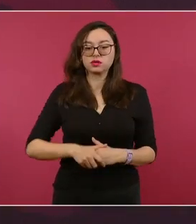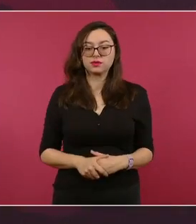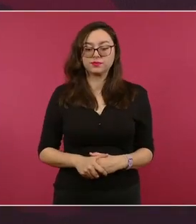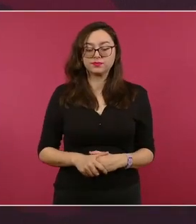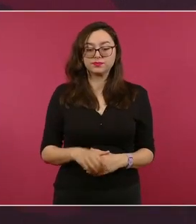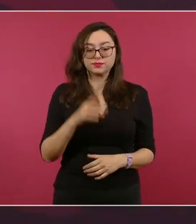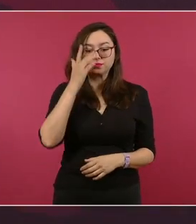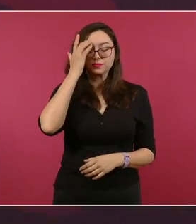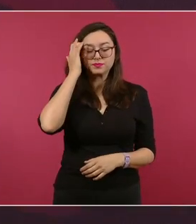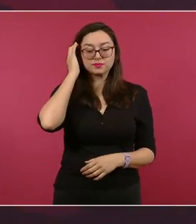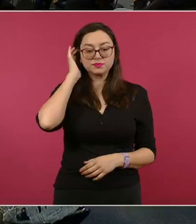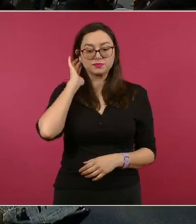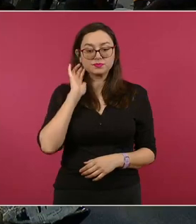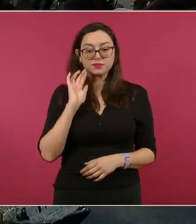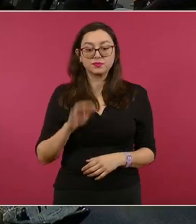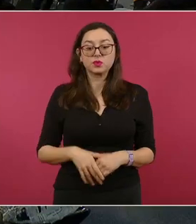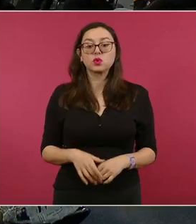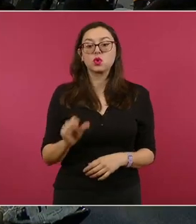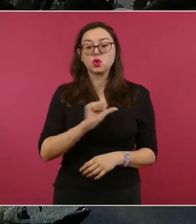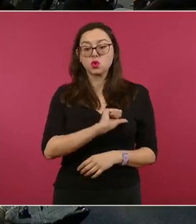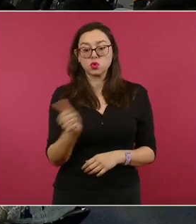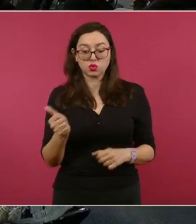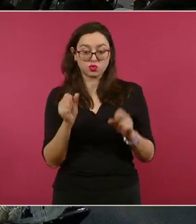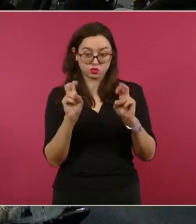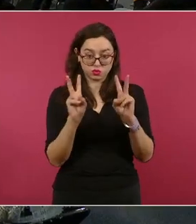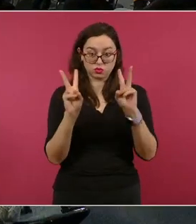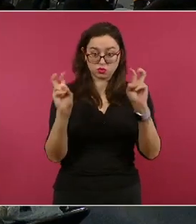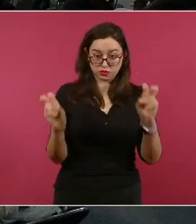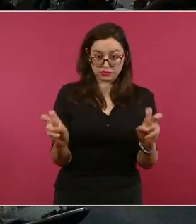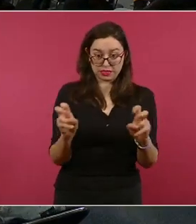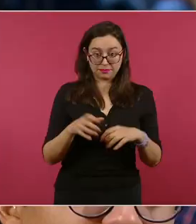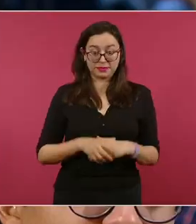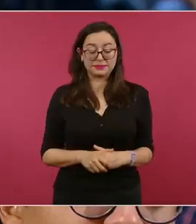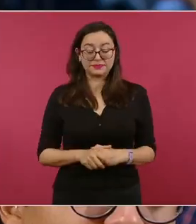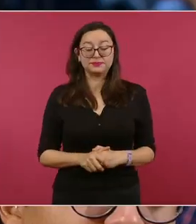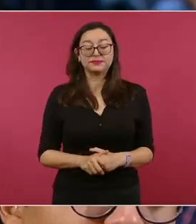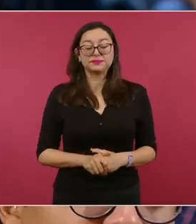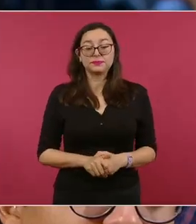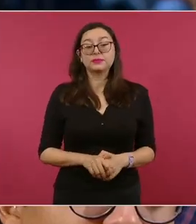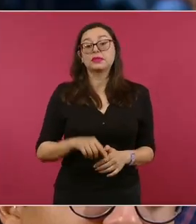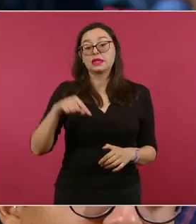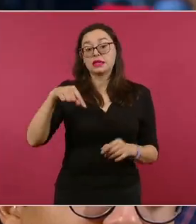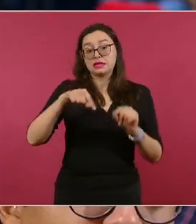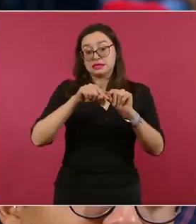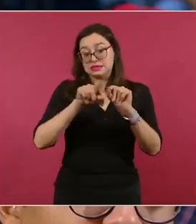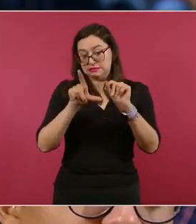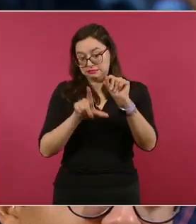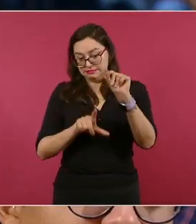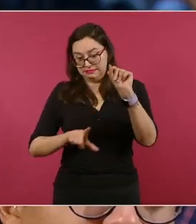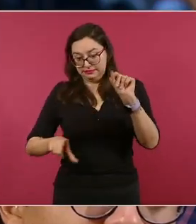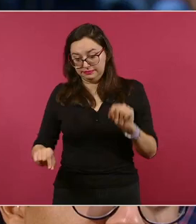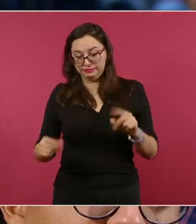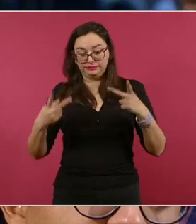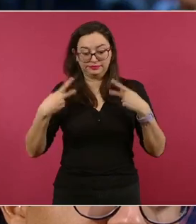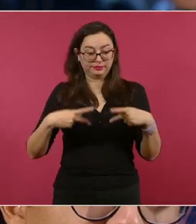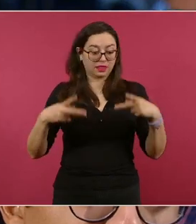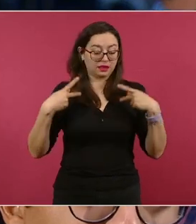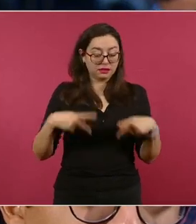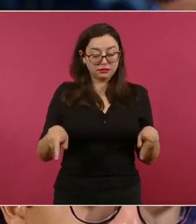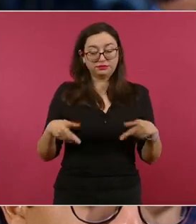En otro tema, el tema de desplazados. En el país han sucedido, bueno, esto por supuesto se ha dado